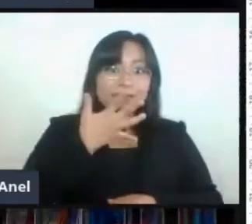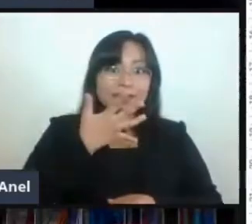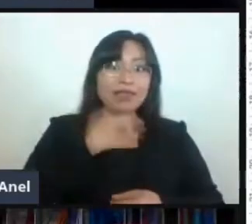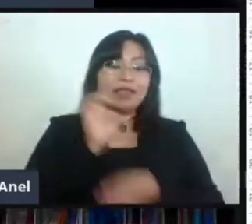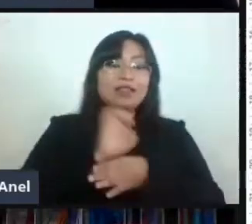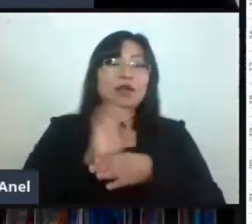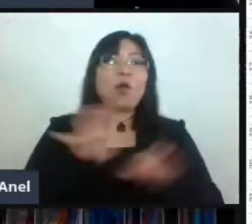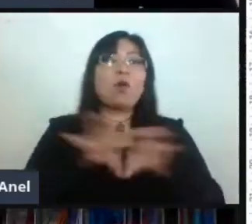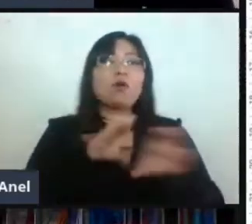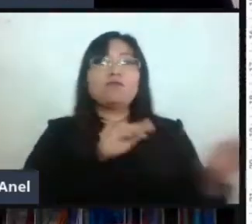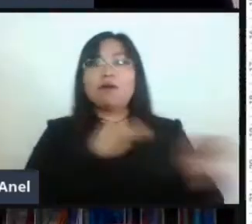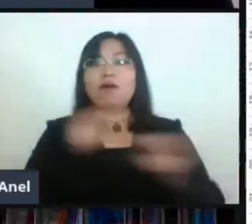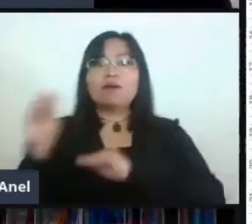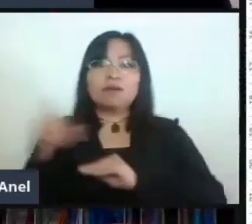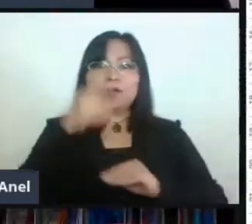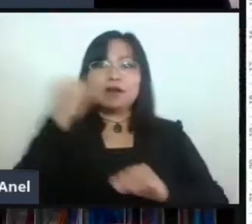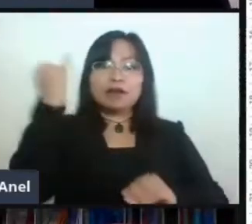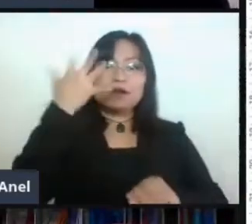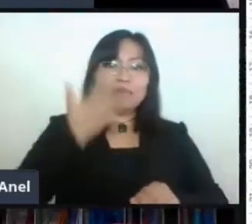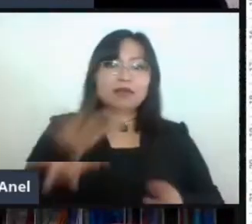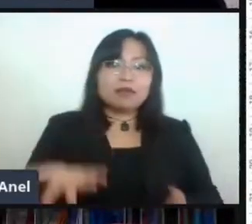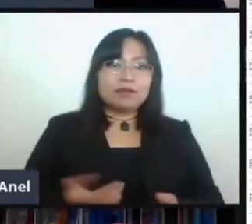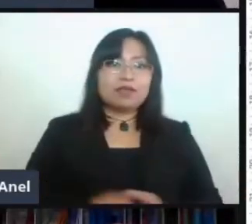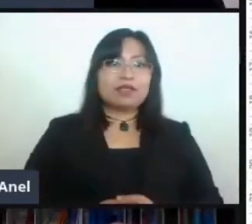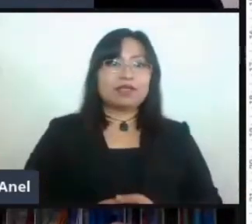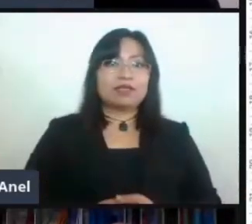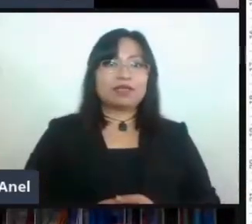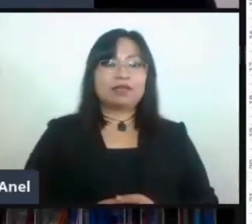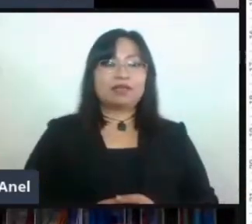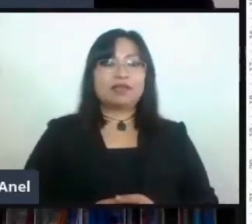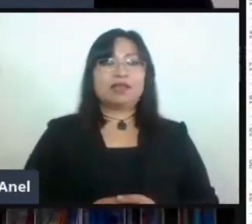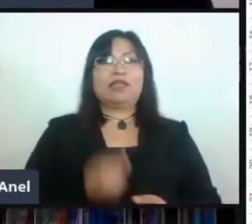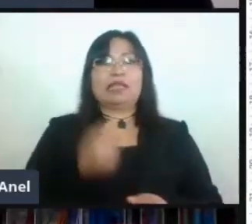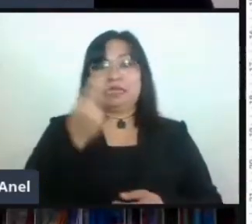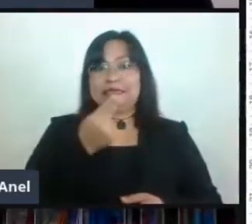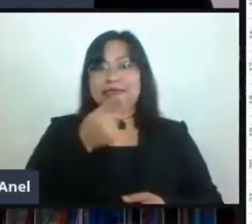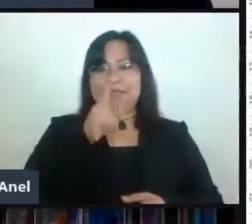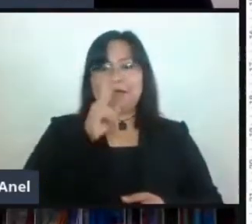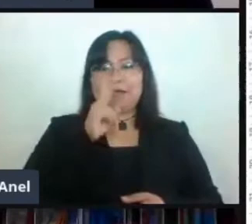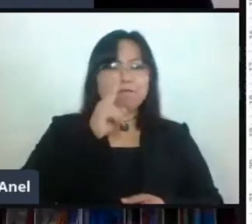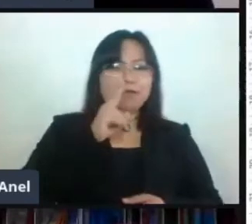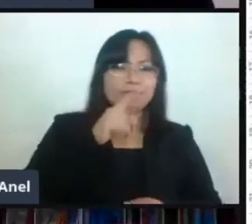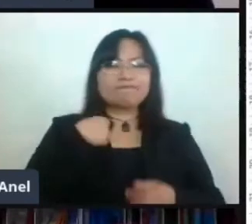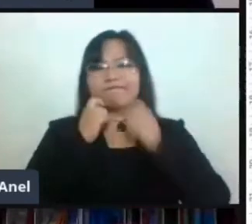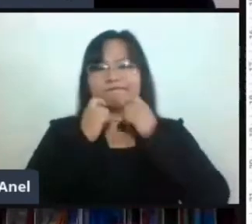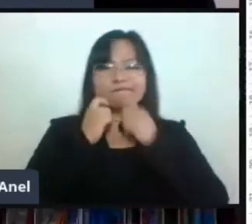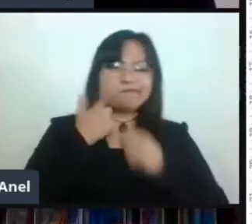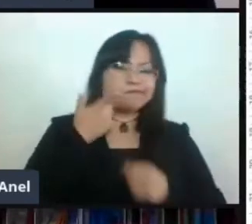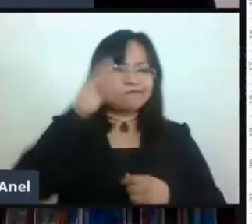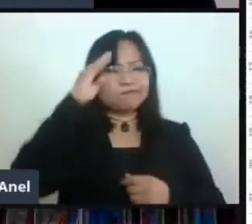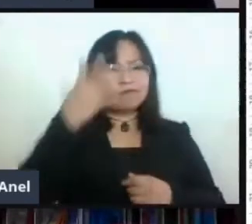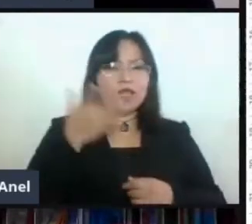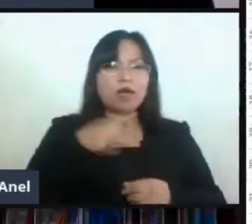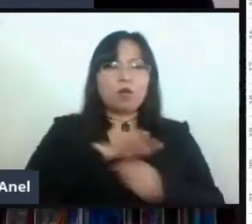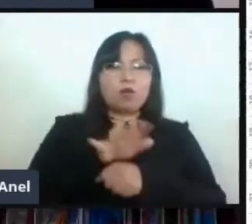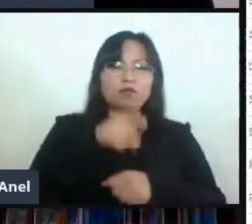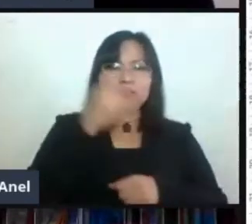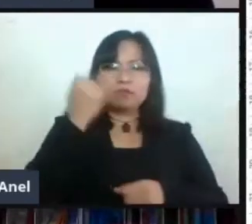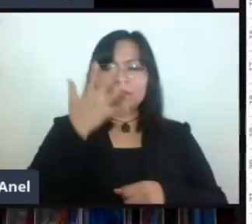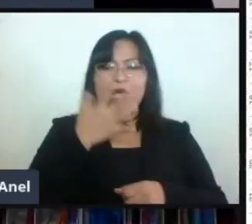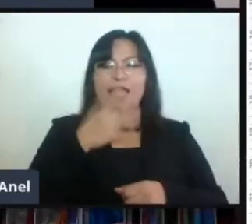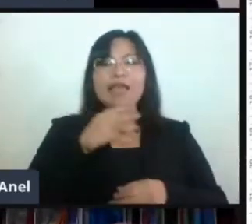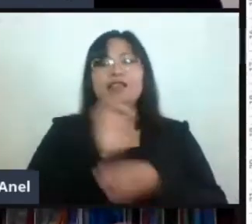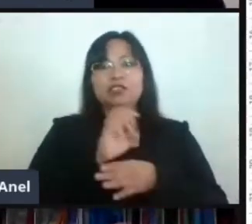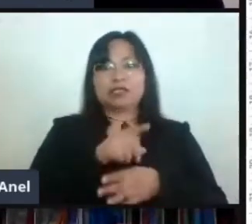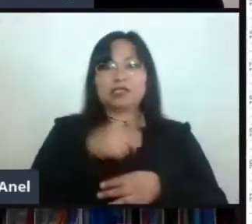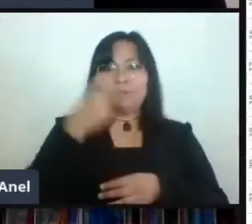que analizar el diagrama y responder. Entonces, yo lo que voy a hacer es que voy a copiar la pregunta, pero